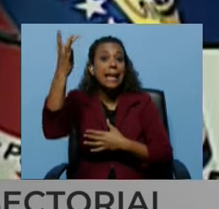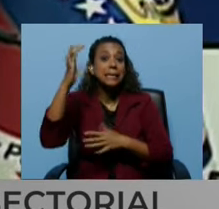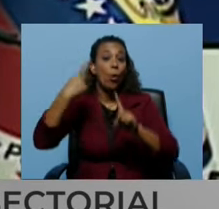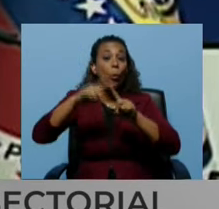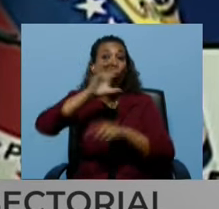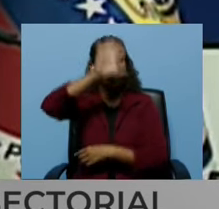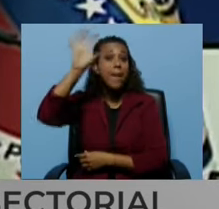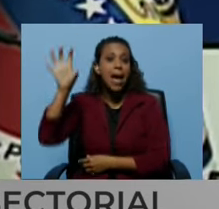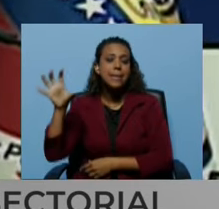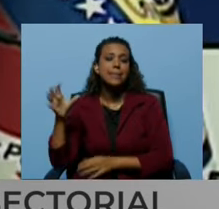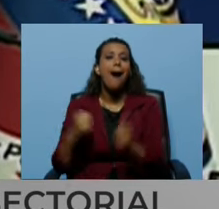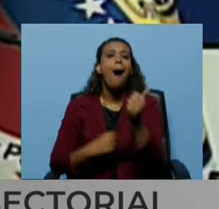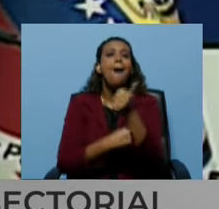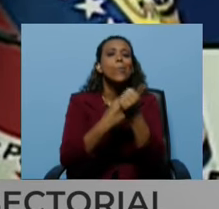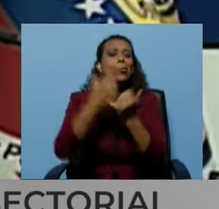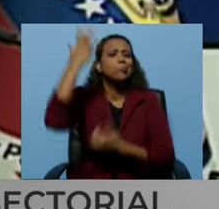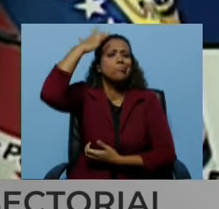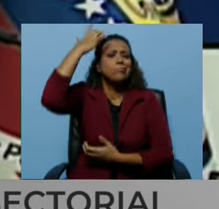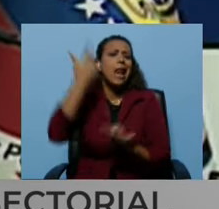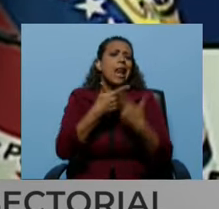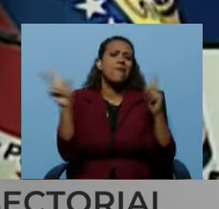otros países.